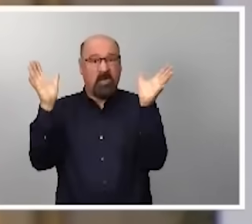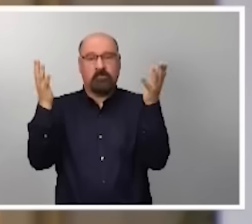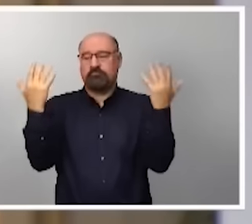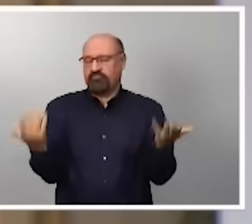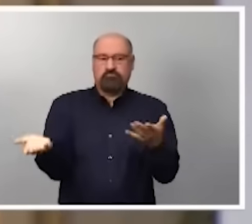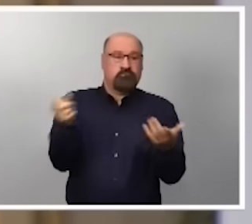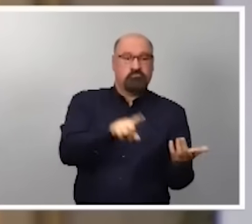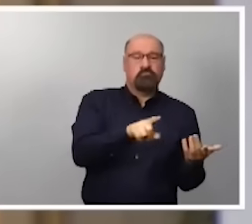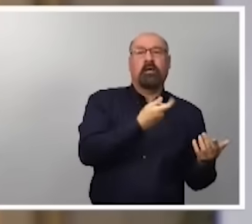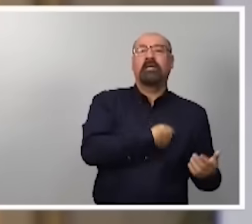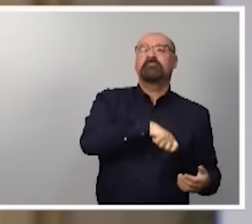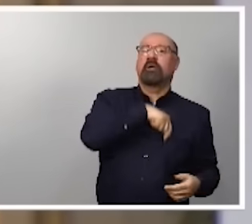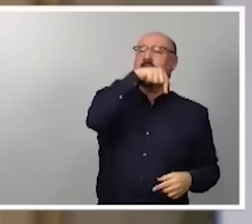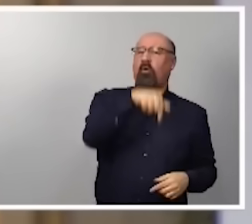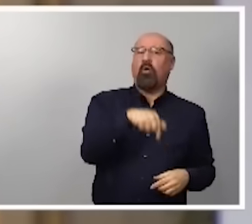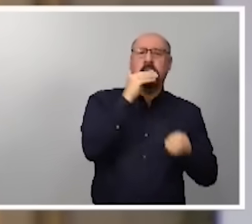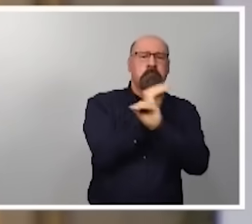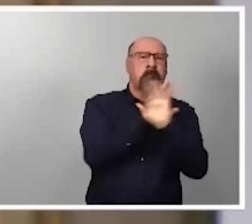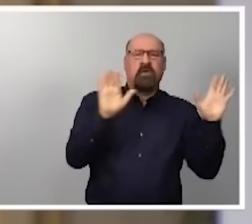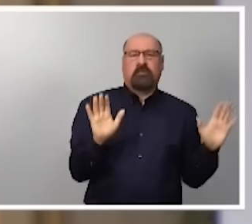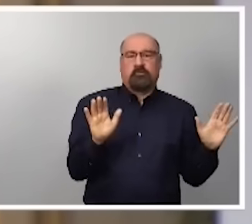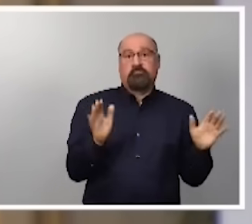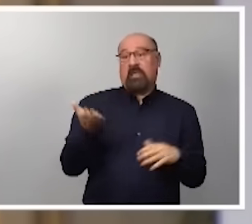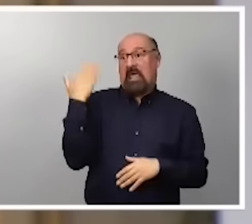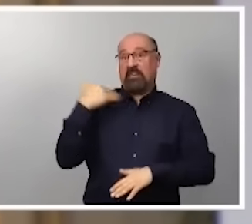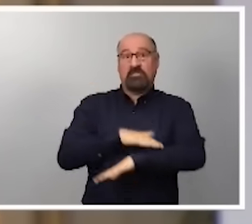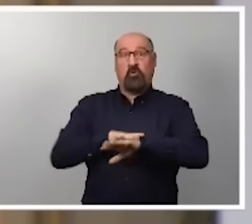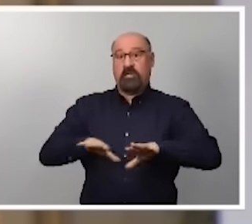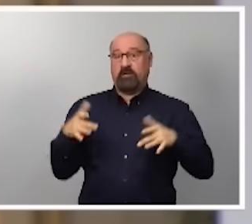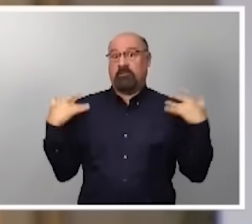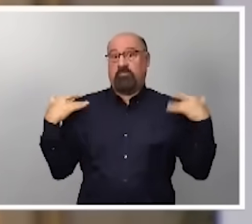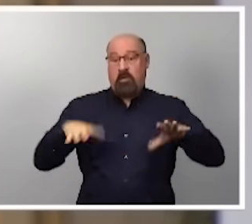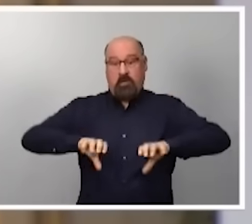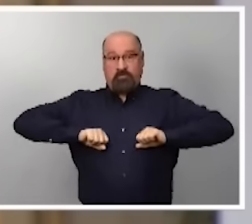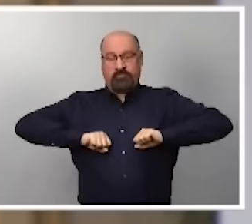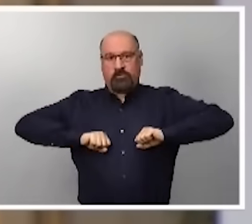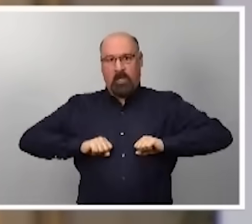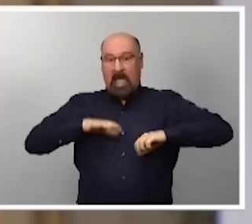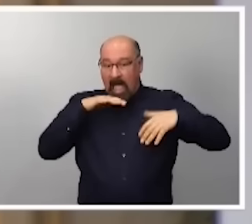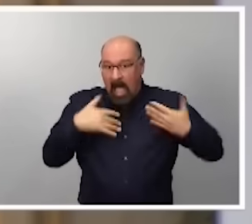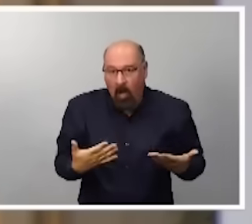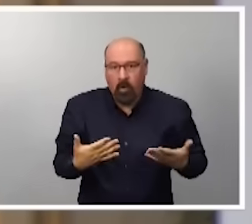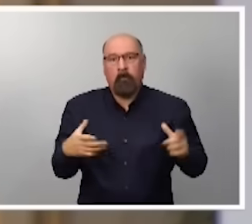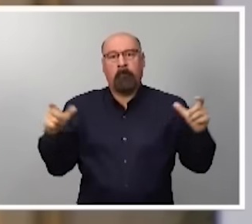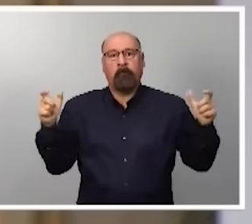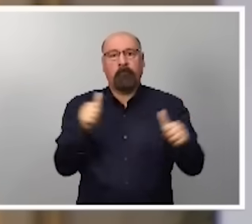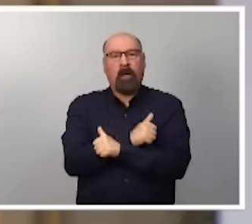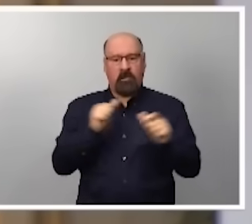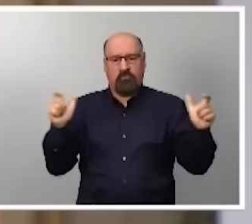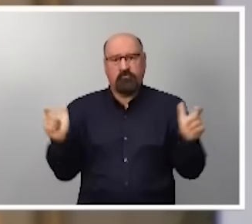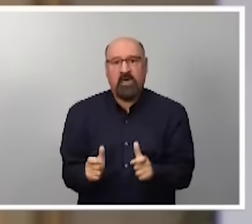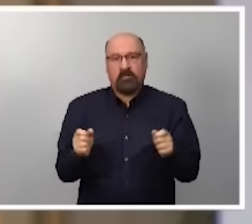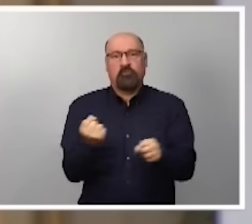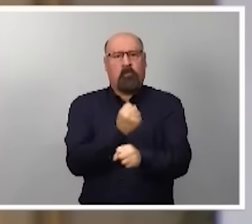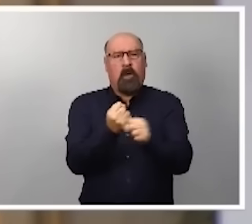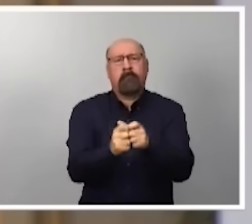España mejor que la que encontramos cuando llegamos al Gobierno, con más empleo y con más derechos que hace 5 años. Y